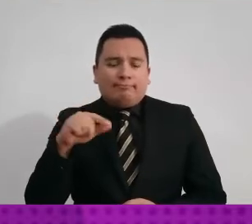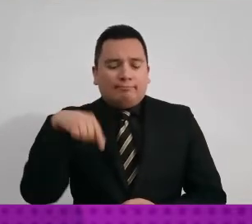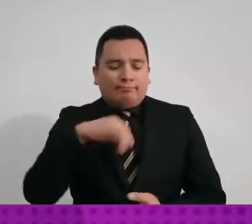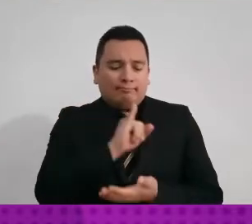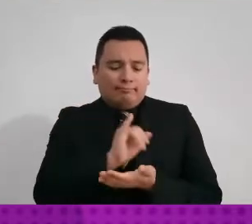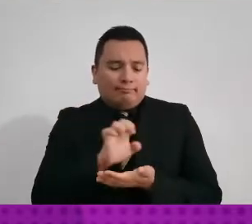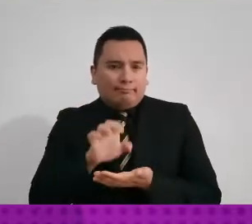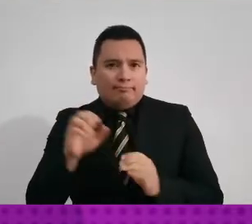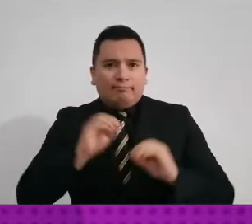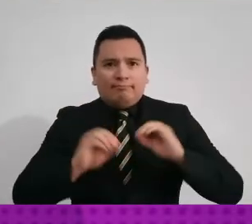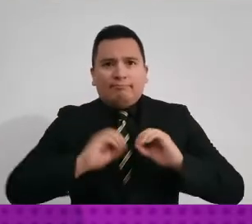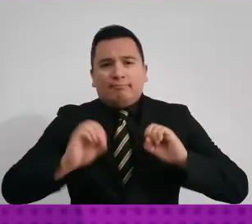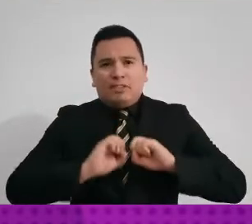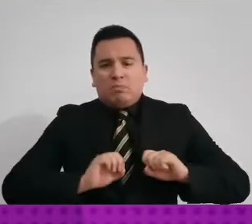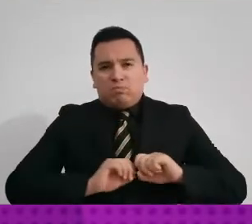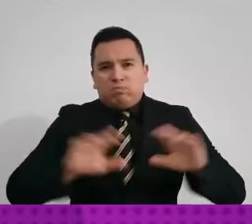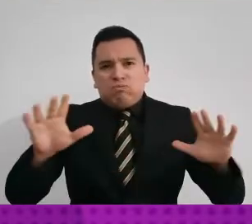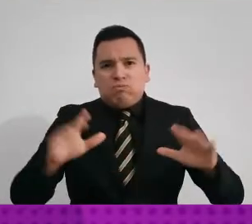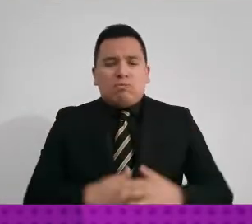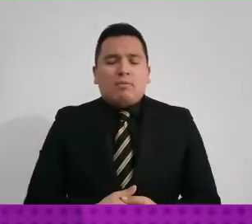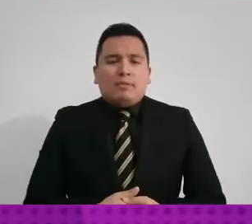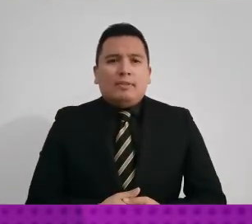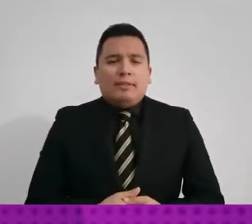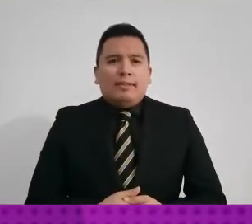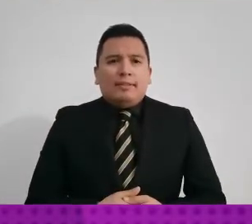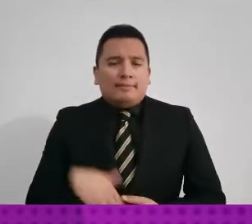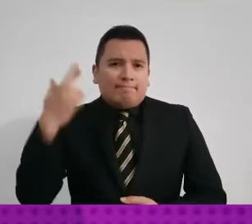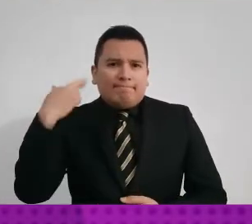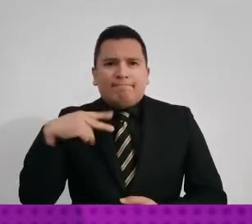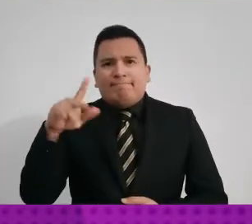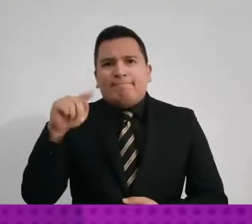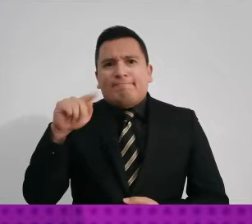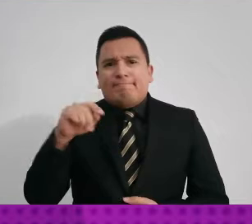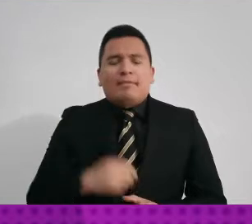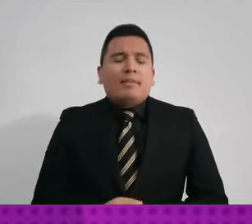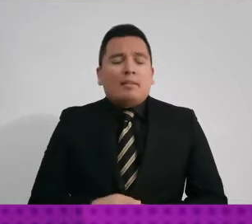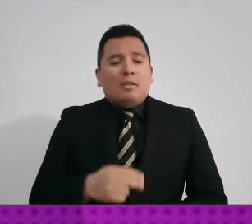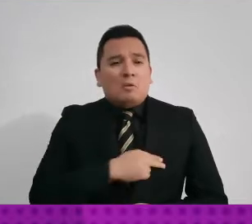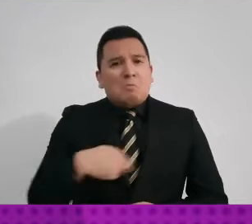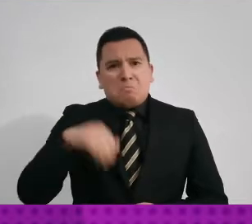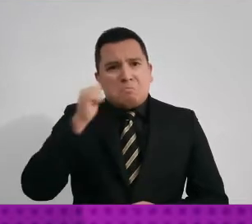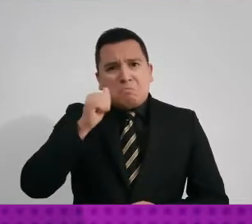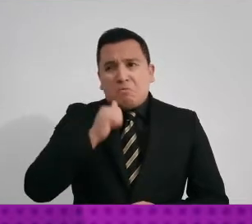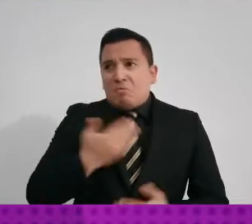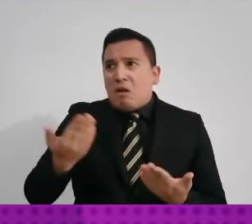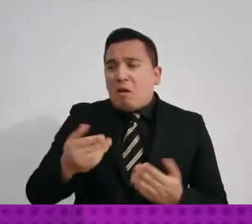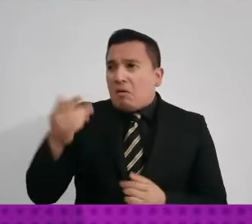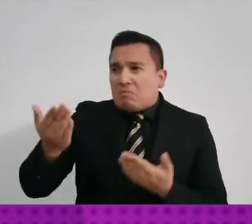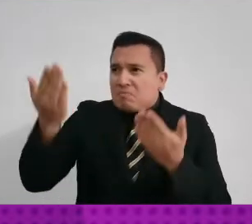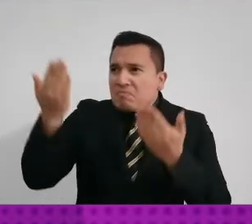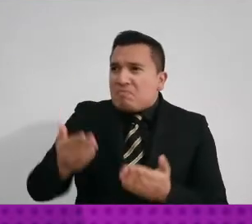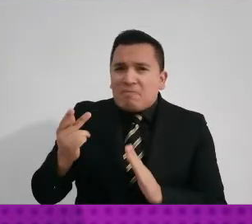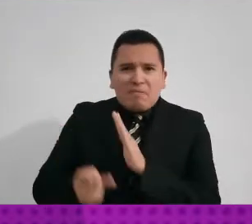esta producción del Instituto Electoral de Coahuila, programa de radio y televisión. Y como siempre, nos da mucho gusto tener